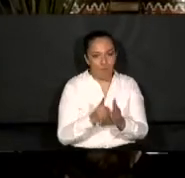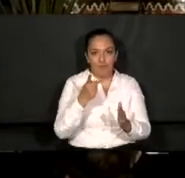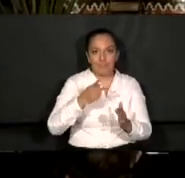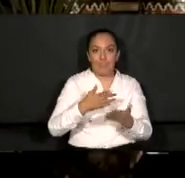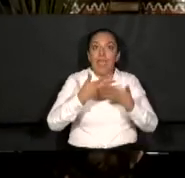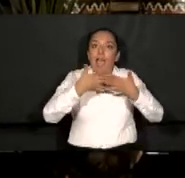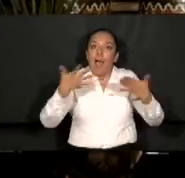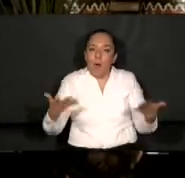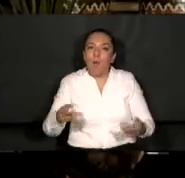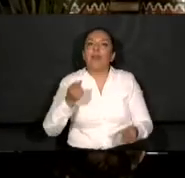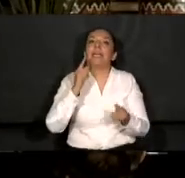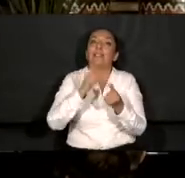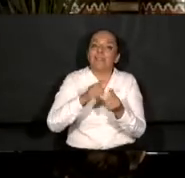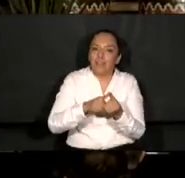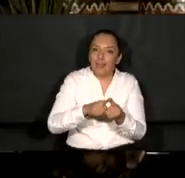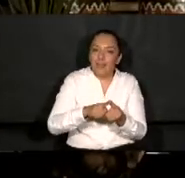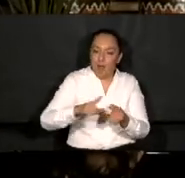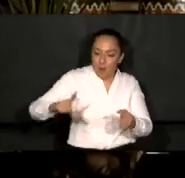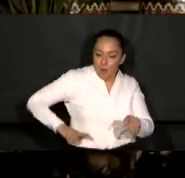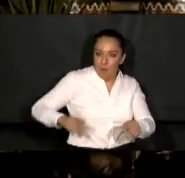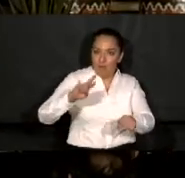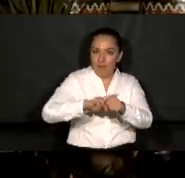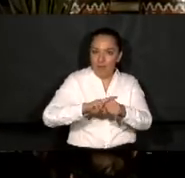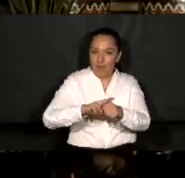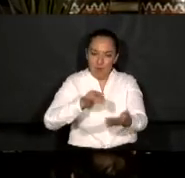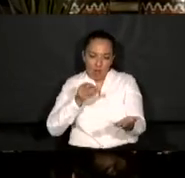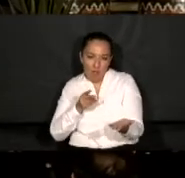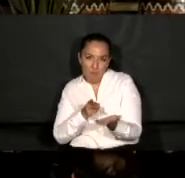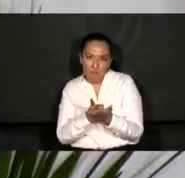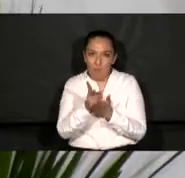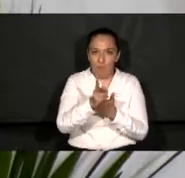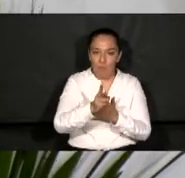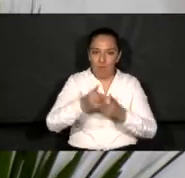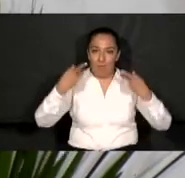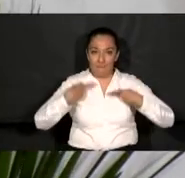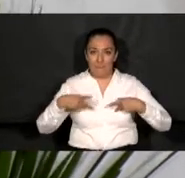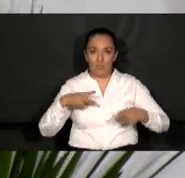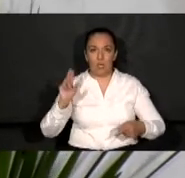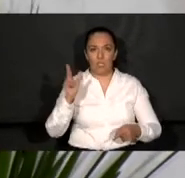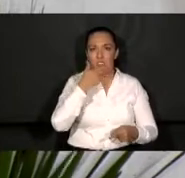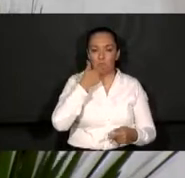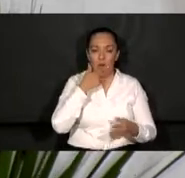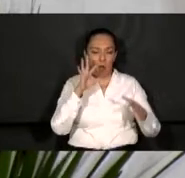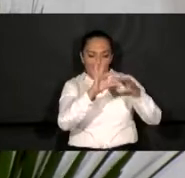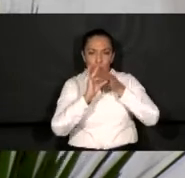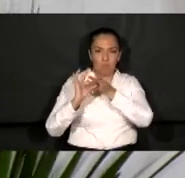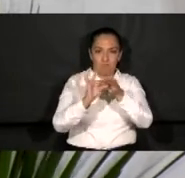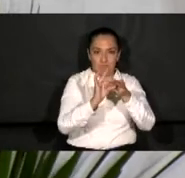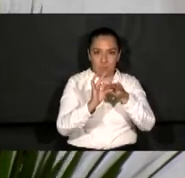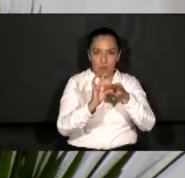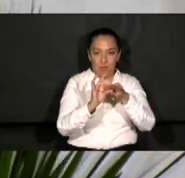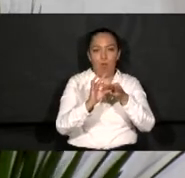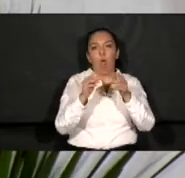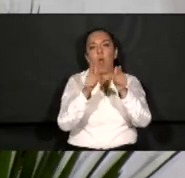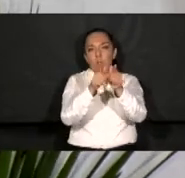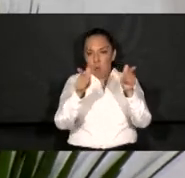de los chihuahuenses y la gran alianza con partidos políticos y agrupaciones civiles.